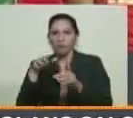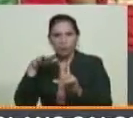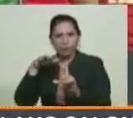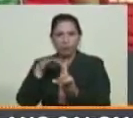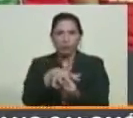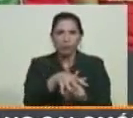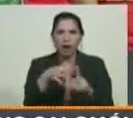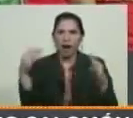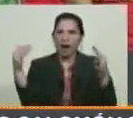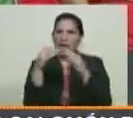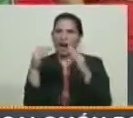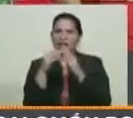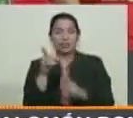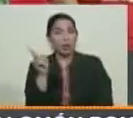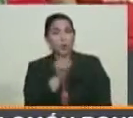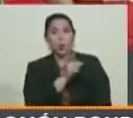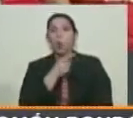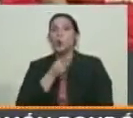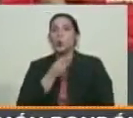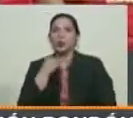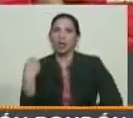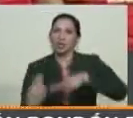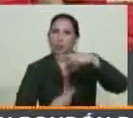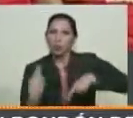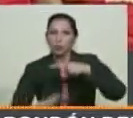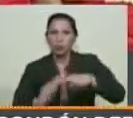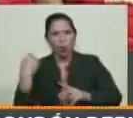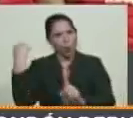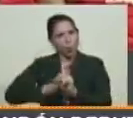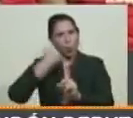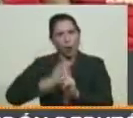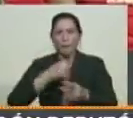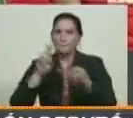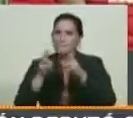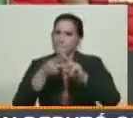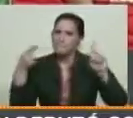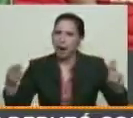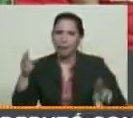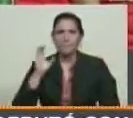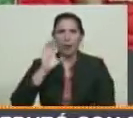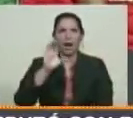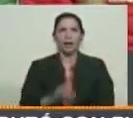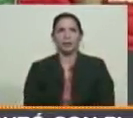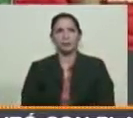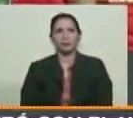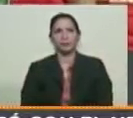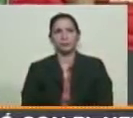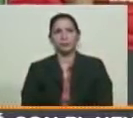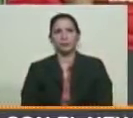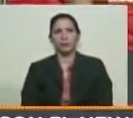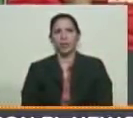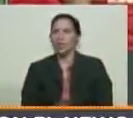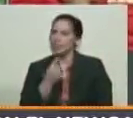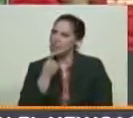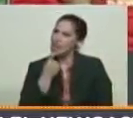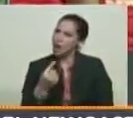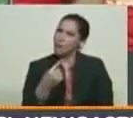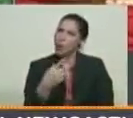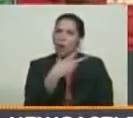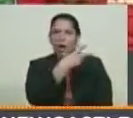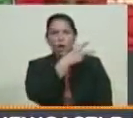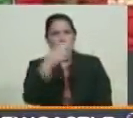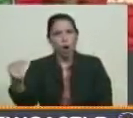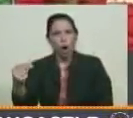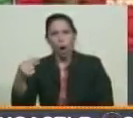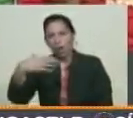casa, que no les gusta la revolución, a luchar por la paz de esta patria. Digámosle no al terrorismo, digámosle